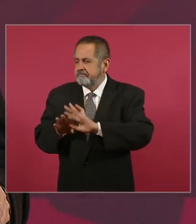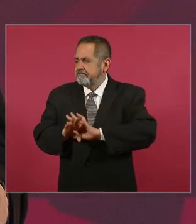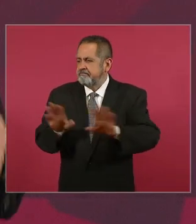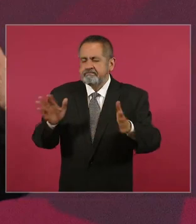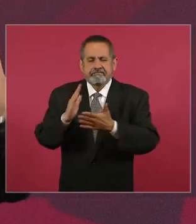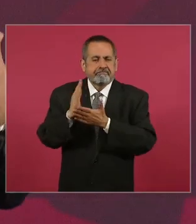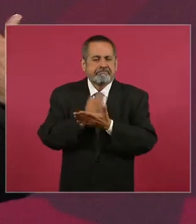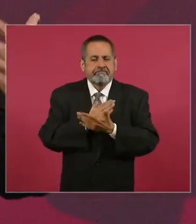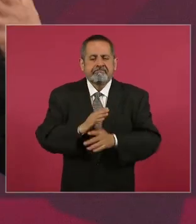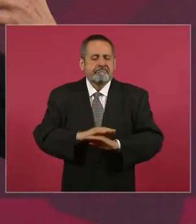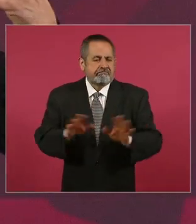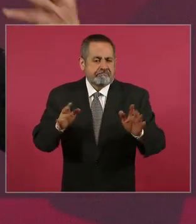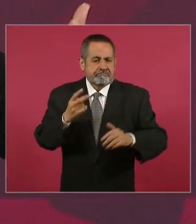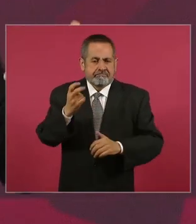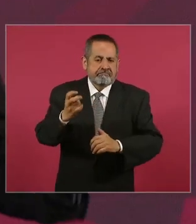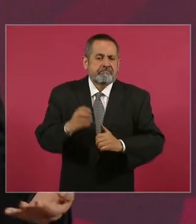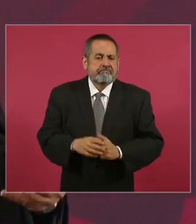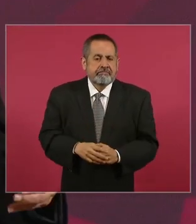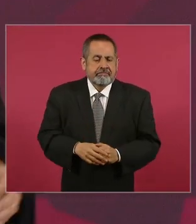y eso